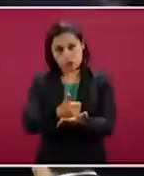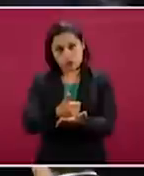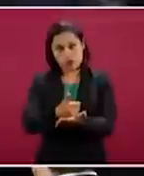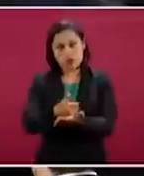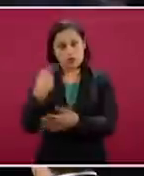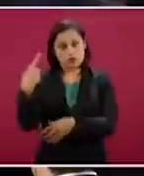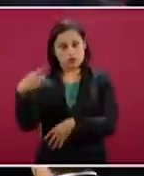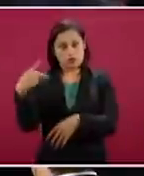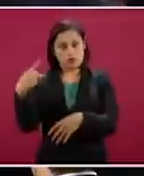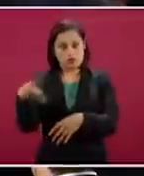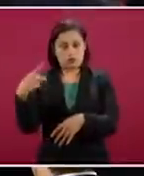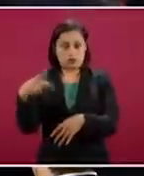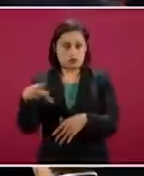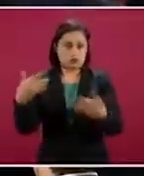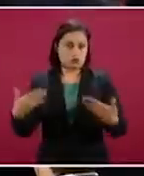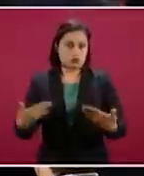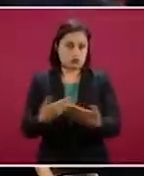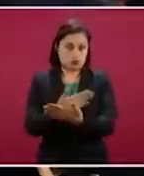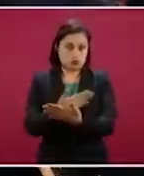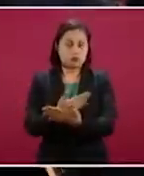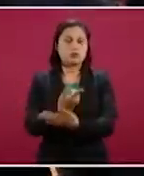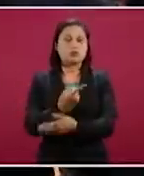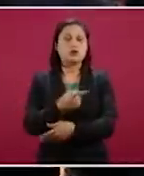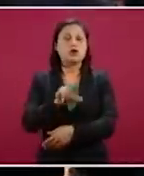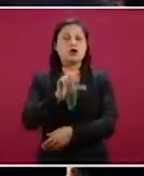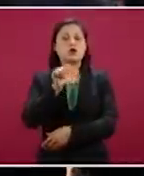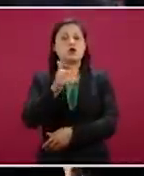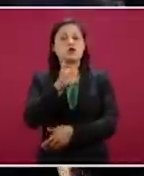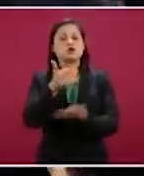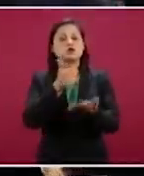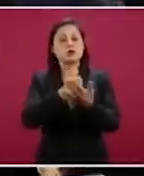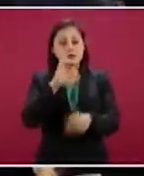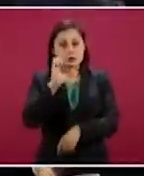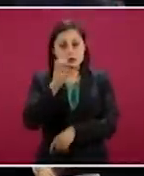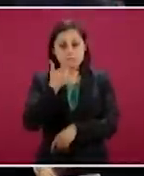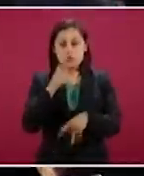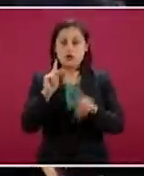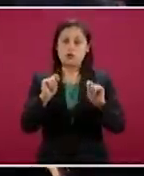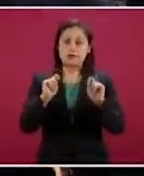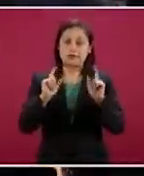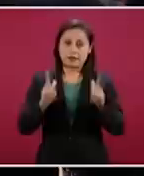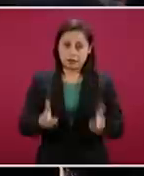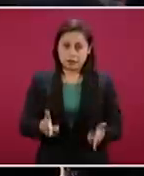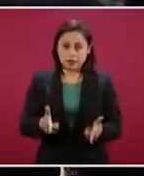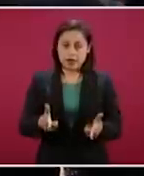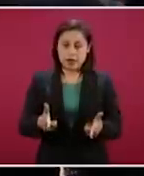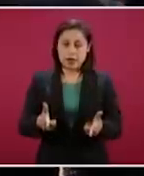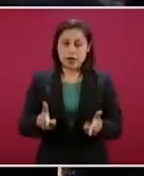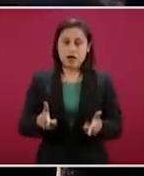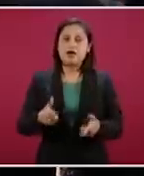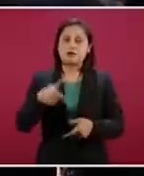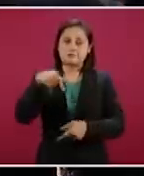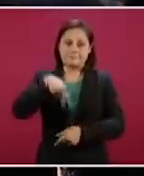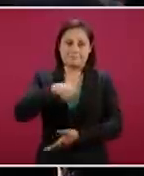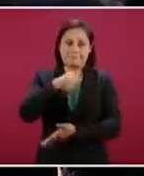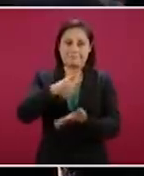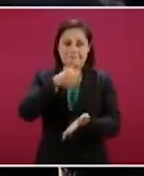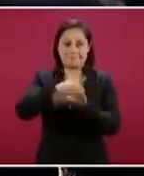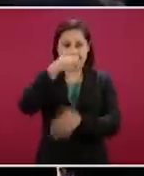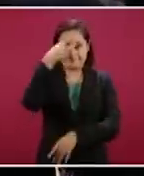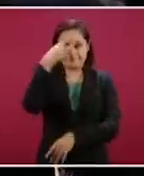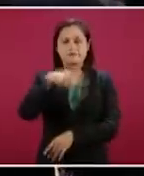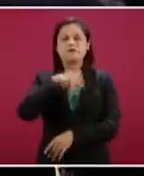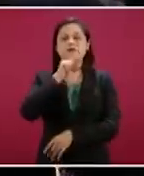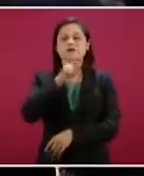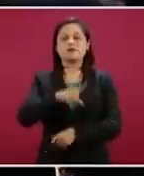gran general, y lo mismo en Chihuahua, en Tlaxcala y, por supuesto, en la Ciudad de México.